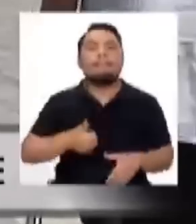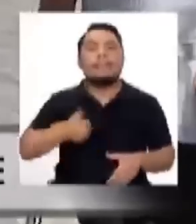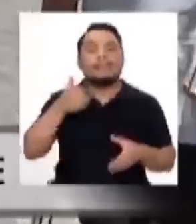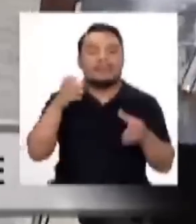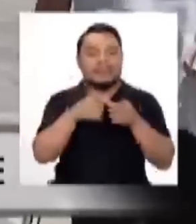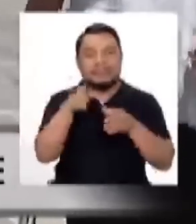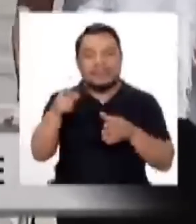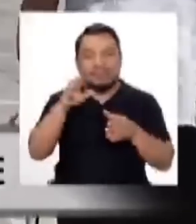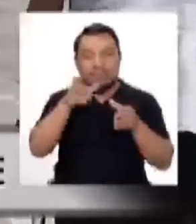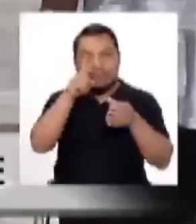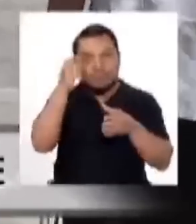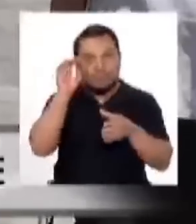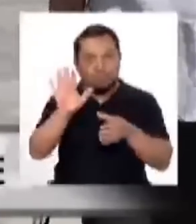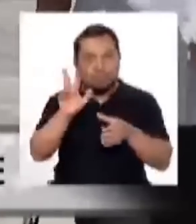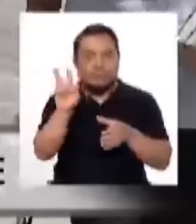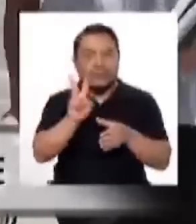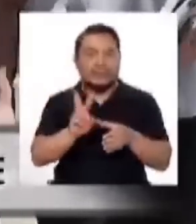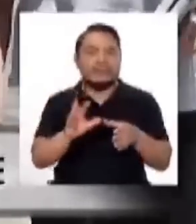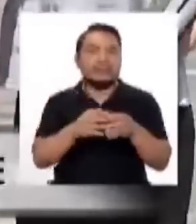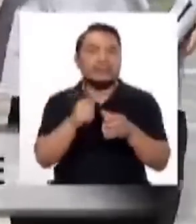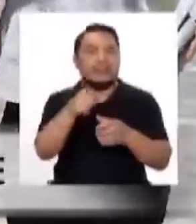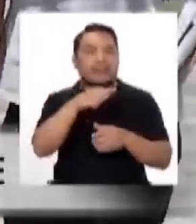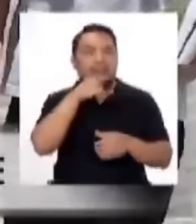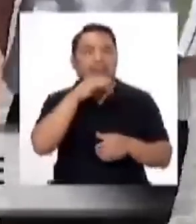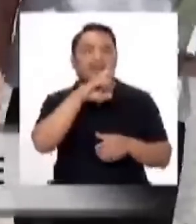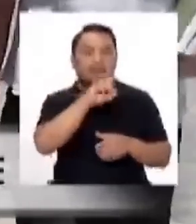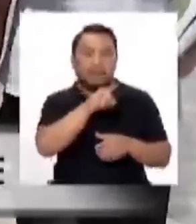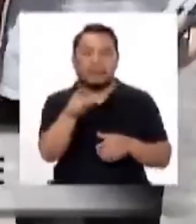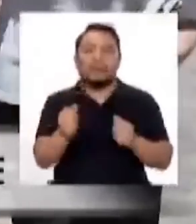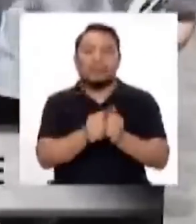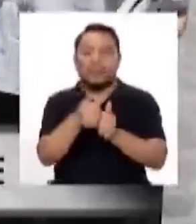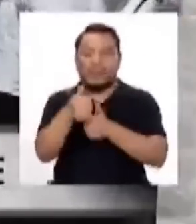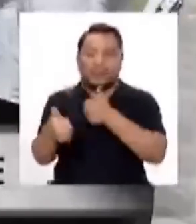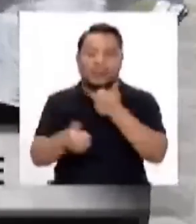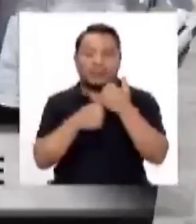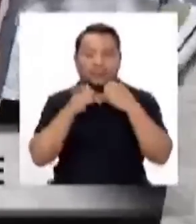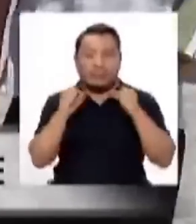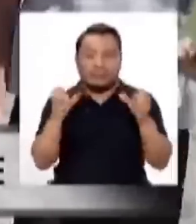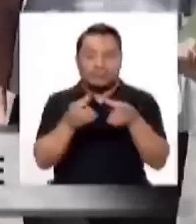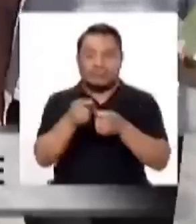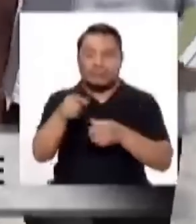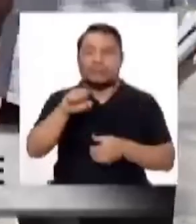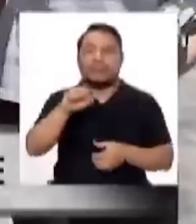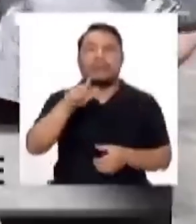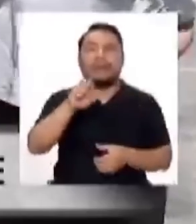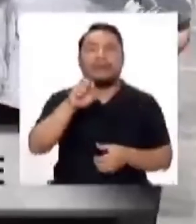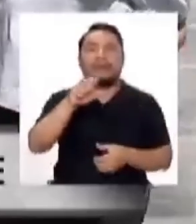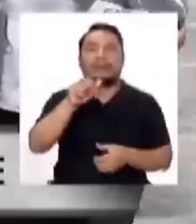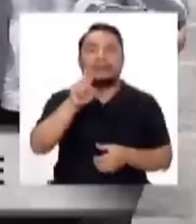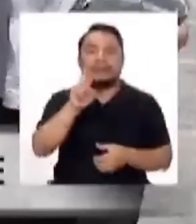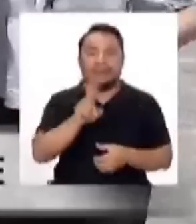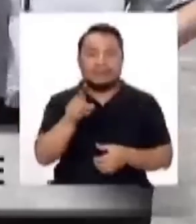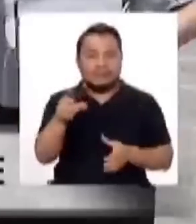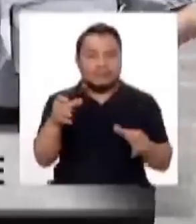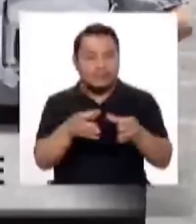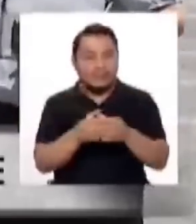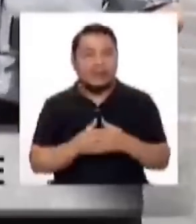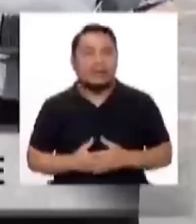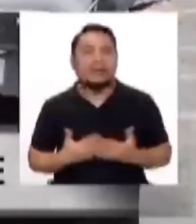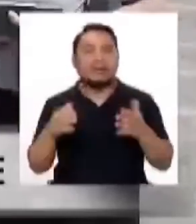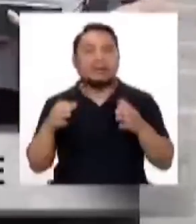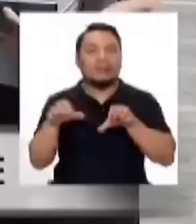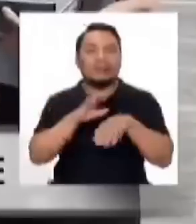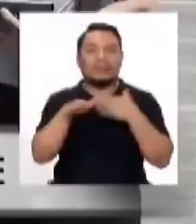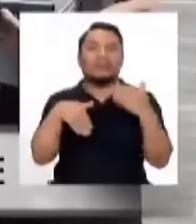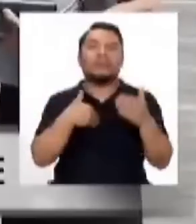a la secretaria general Flor de María Hurtado, la integrante Liliana Salazar, como parte del proceso de diálogo que han realizado